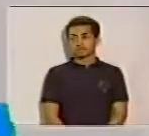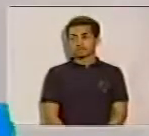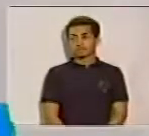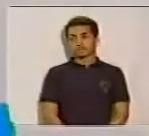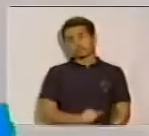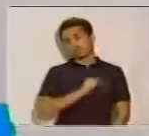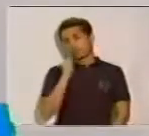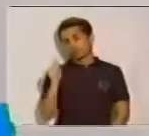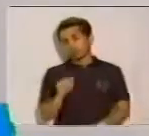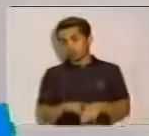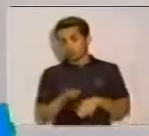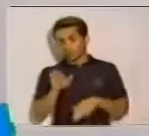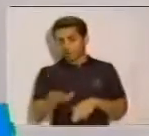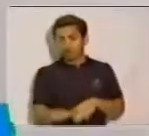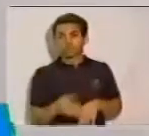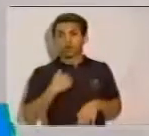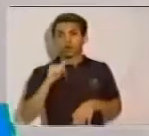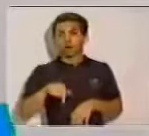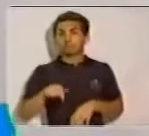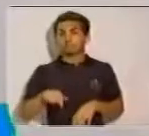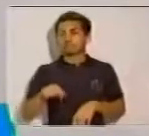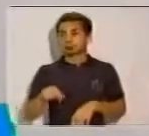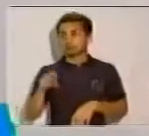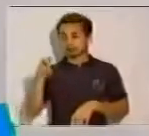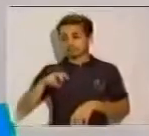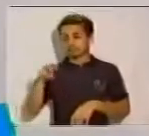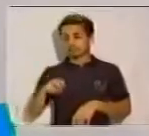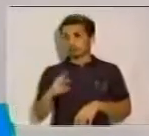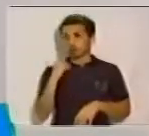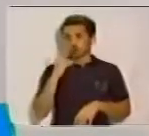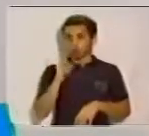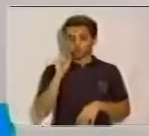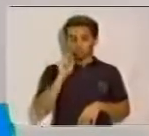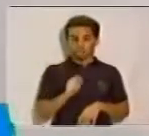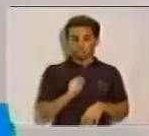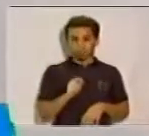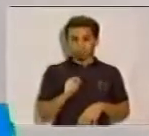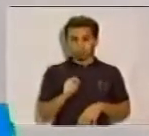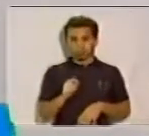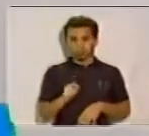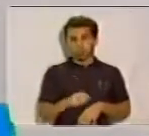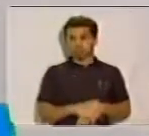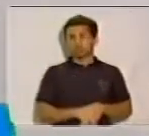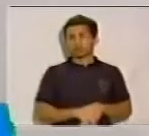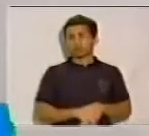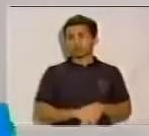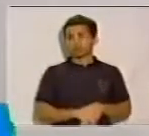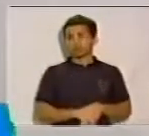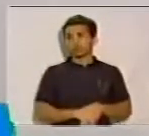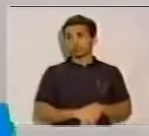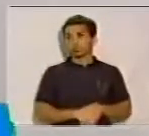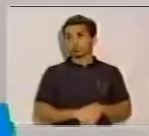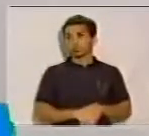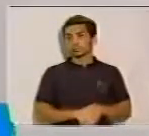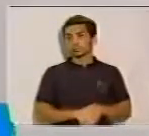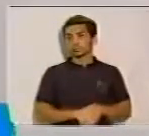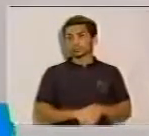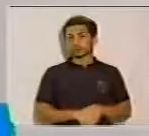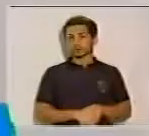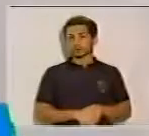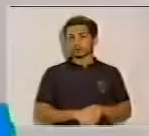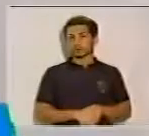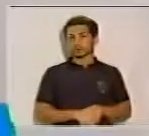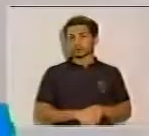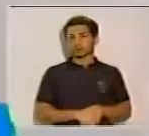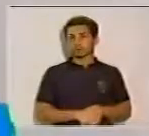Yo necesito ahora identificar dos puntos que me van a ser muy útiles. Si localizo esos dos puntos, ya no tengo que